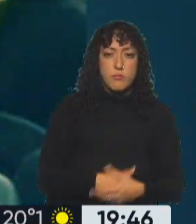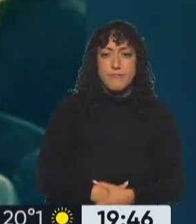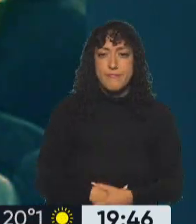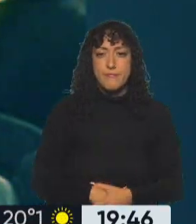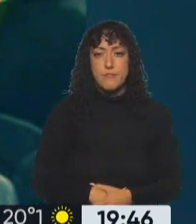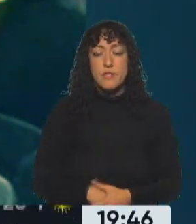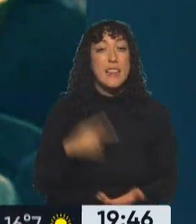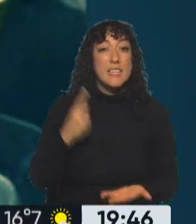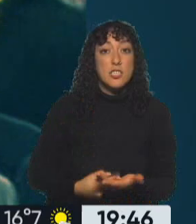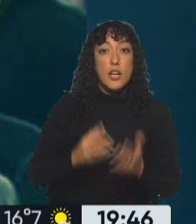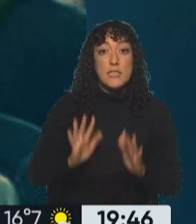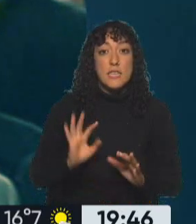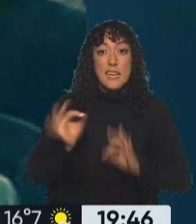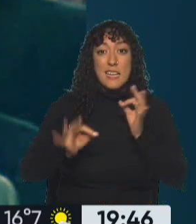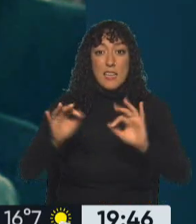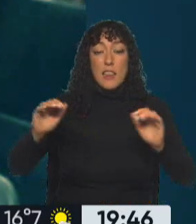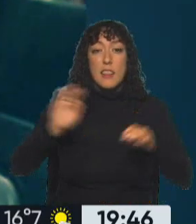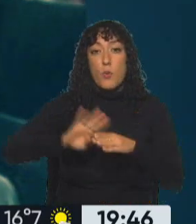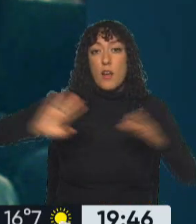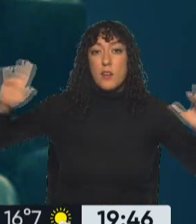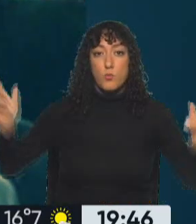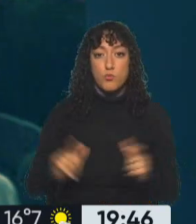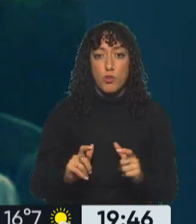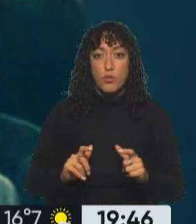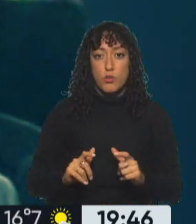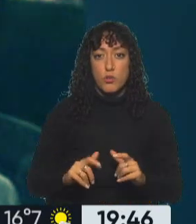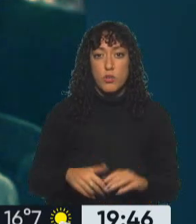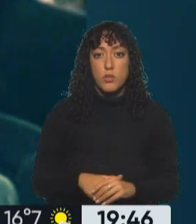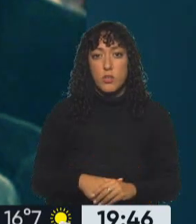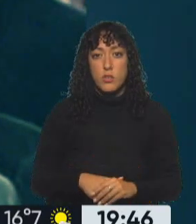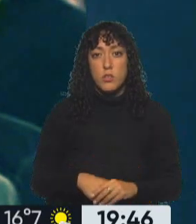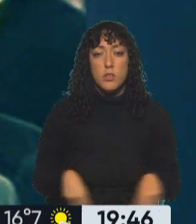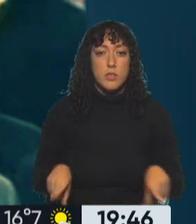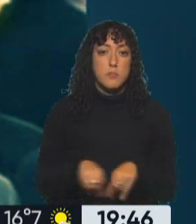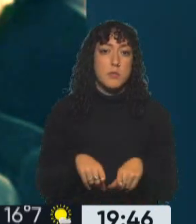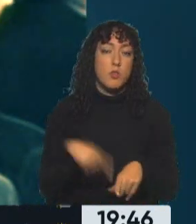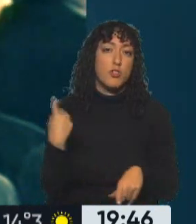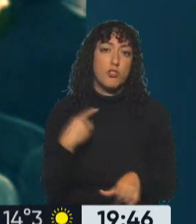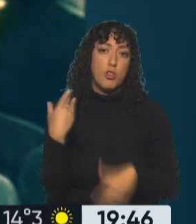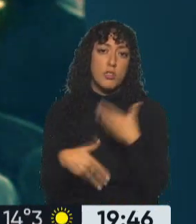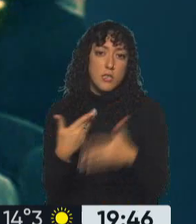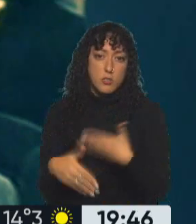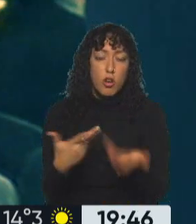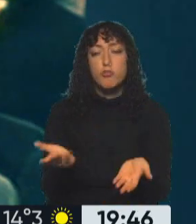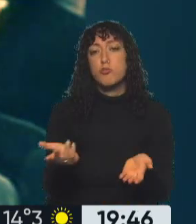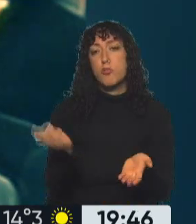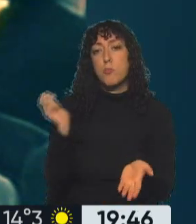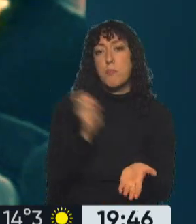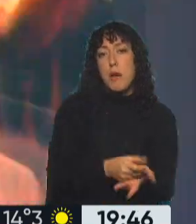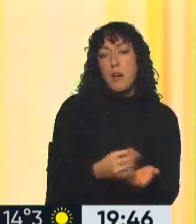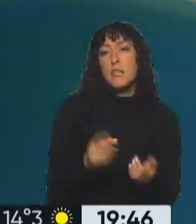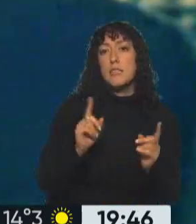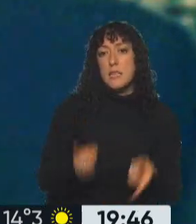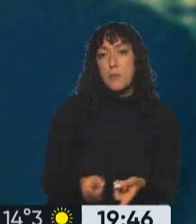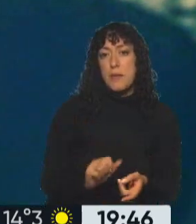con esta medida nuestra estrategia de reducción de deuda a un nivel compatible con nuestras posibilidades de crecimiento y pago, ganando